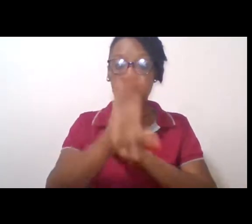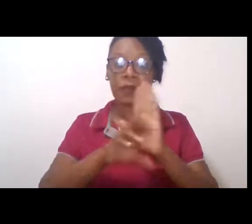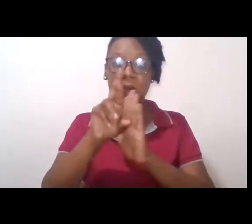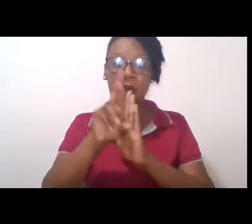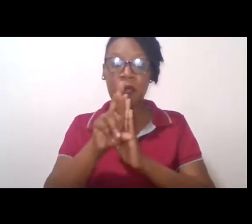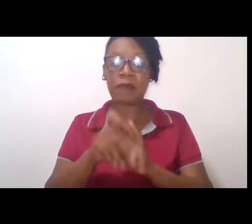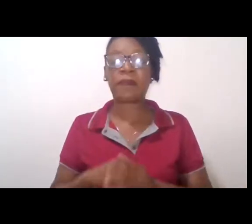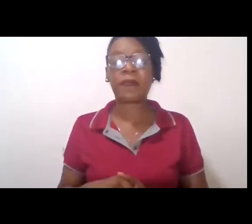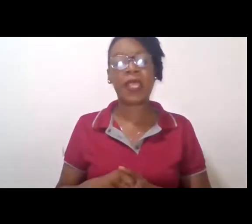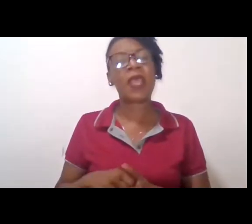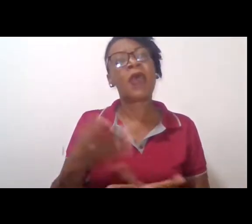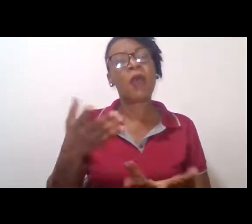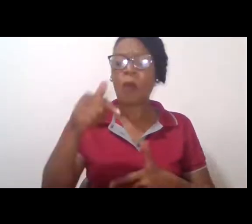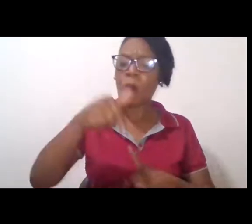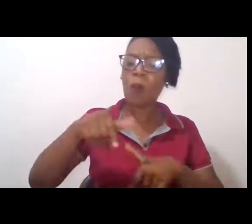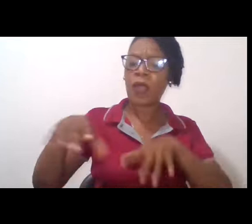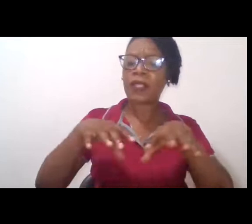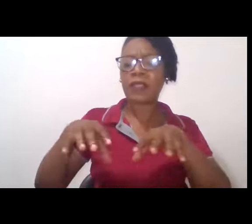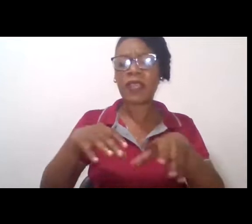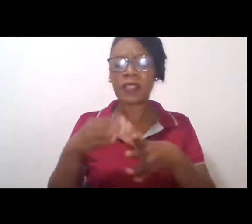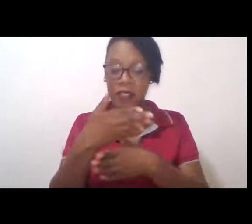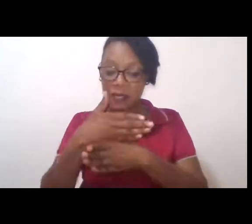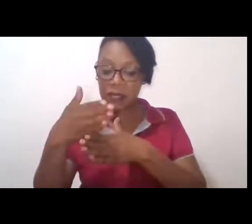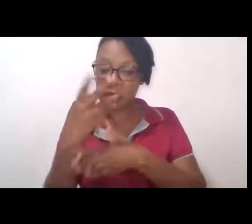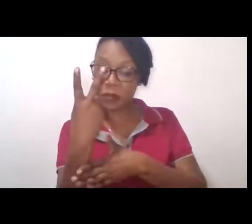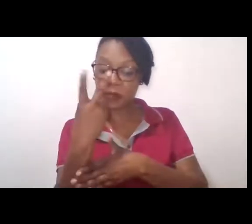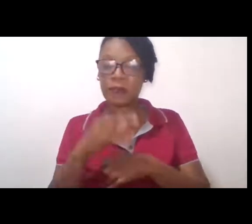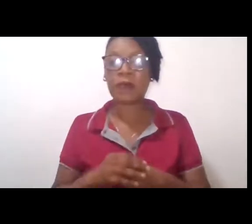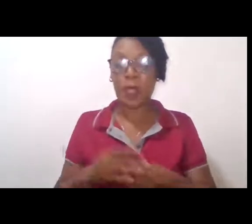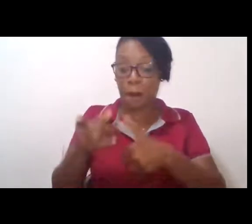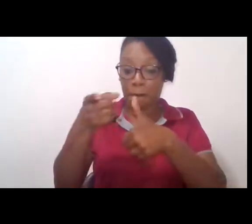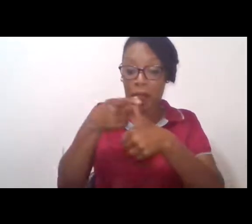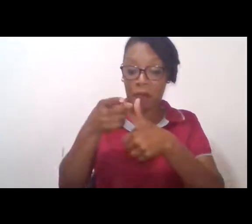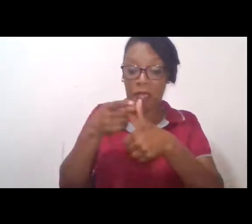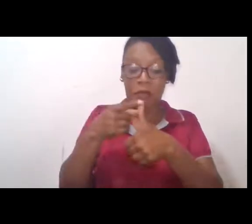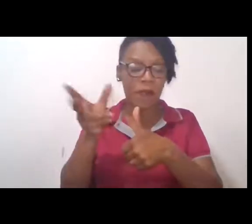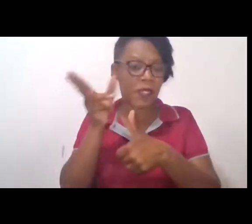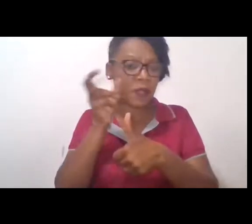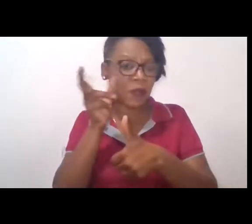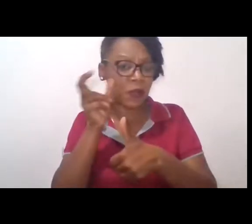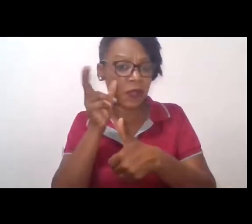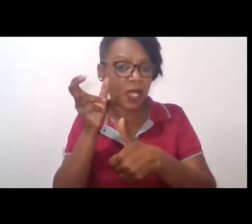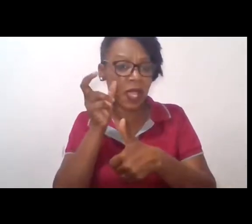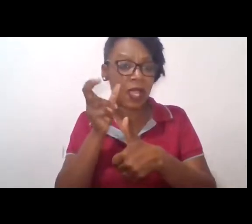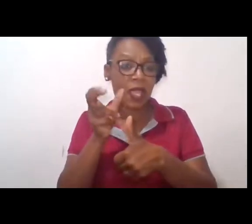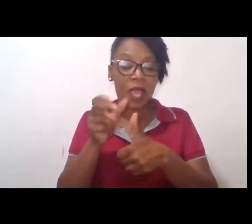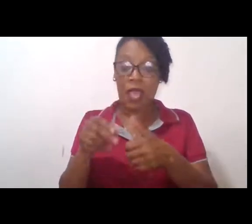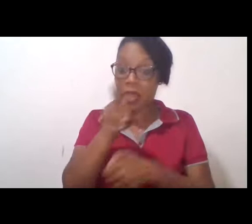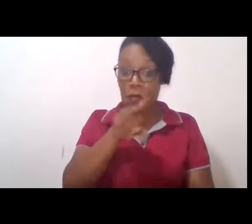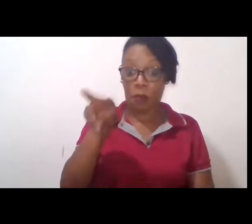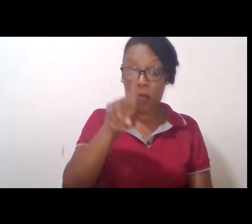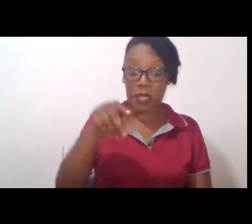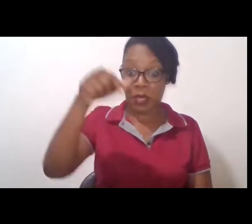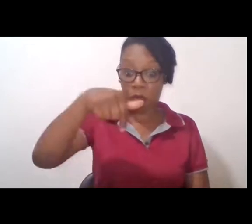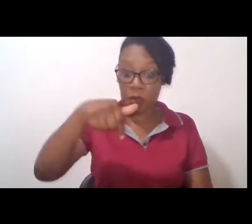La dinámica de este conversatorio se va a dividir en dos partes. En la primera vamos a escuchar a la colega que nos